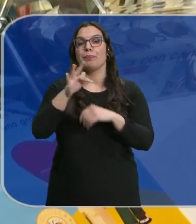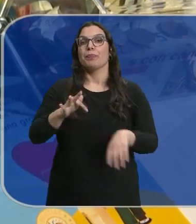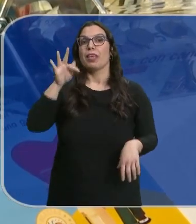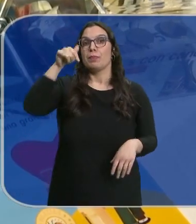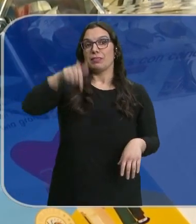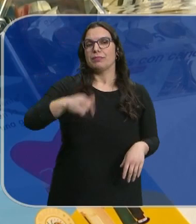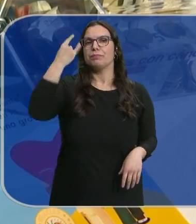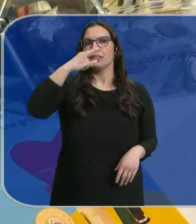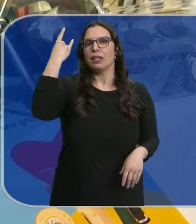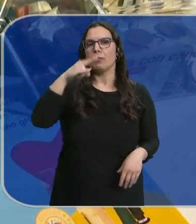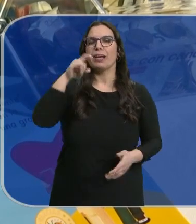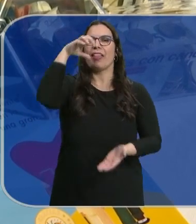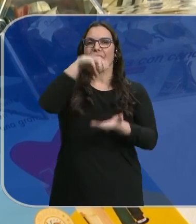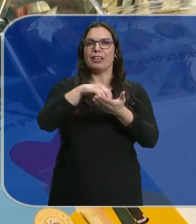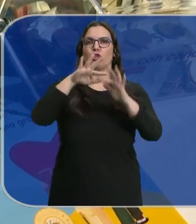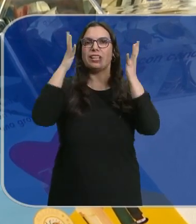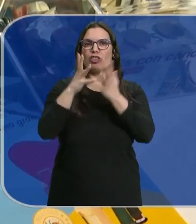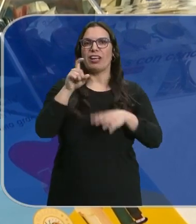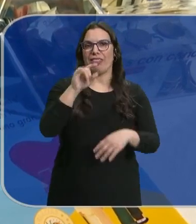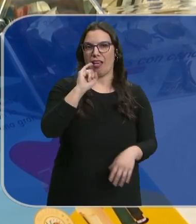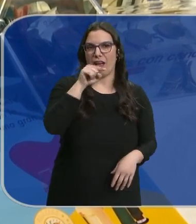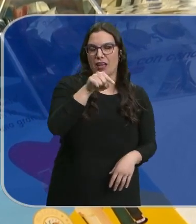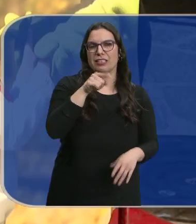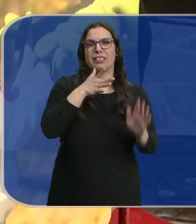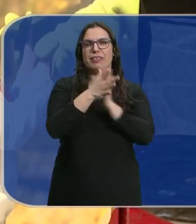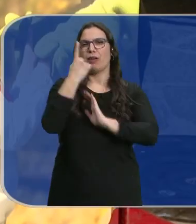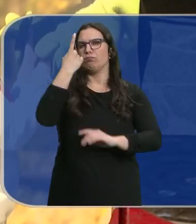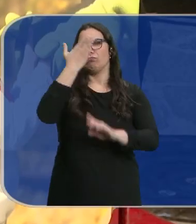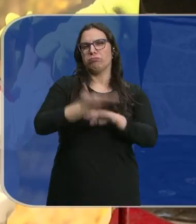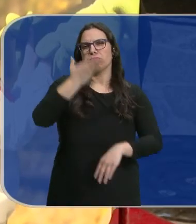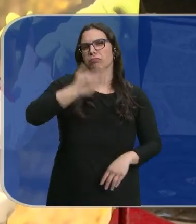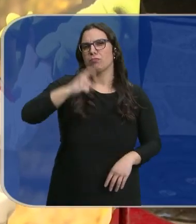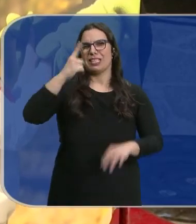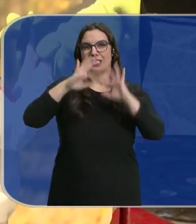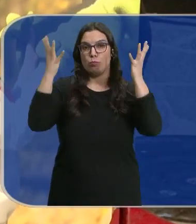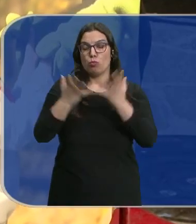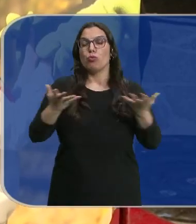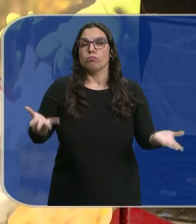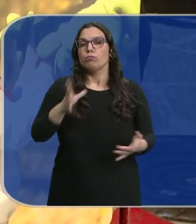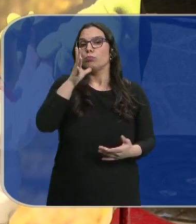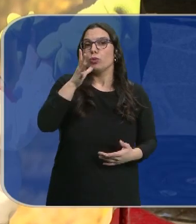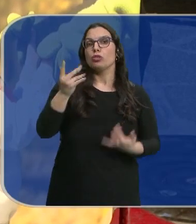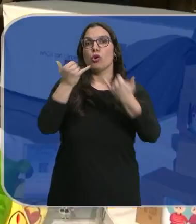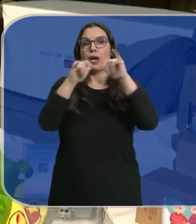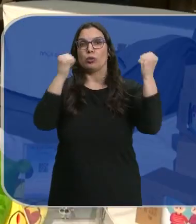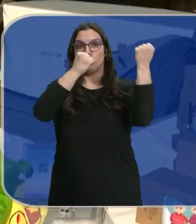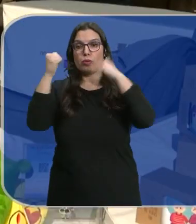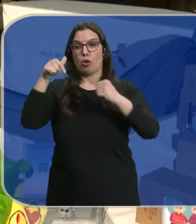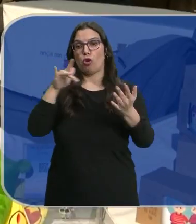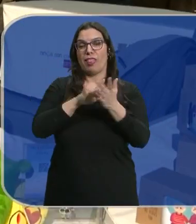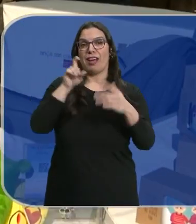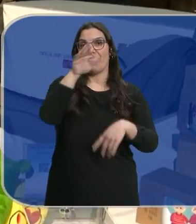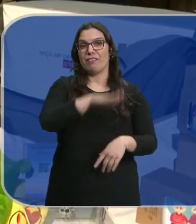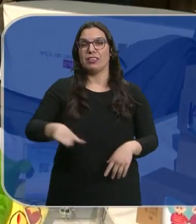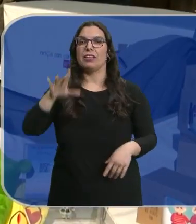en Salamanca se encuentra el Centro Internacional del Cáncer, uno de los más importantes del mundo. De ahí que el acto institucional en este Día del Cáncer